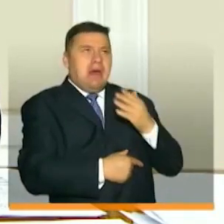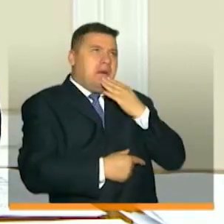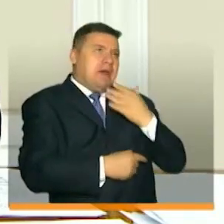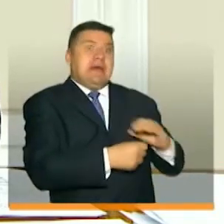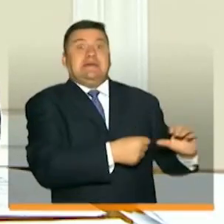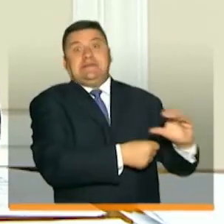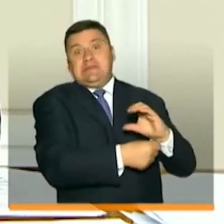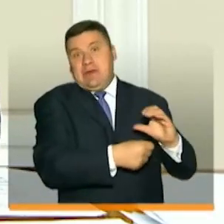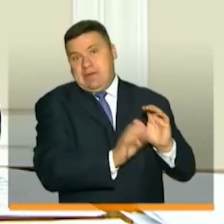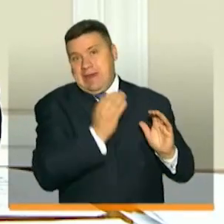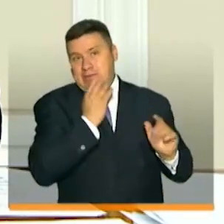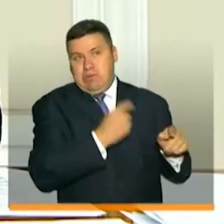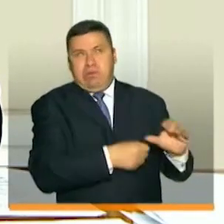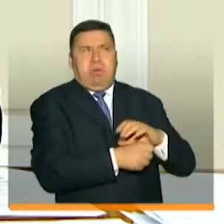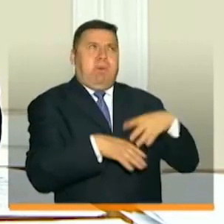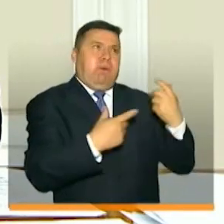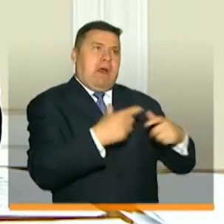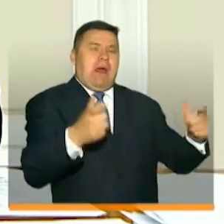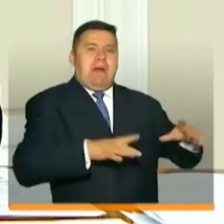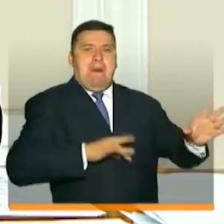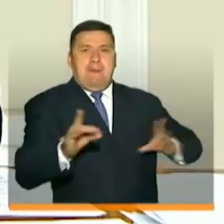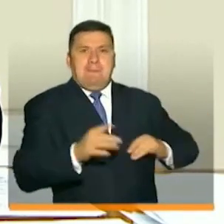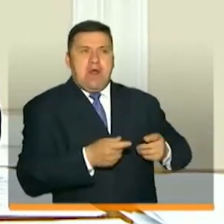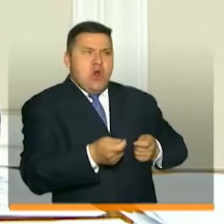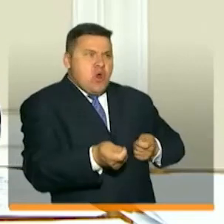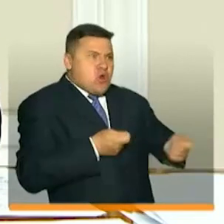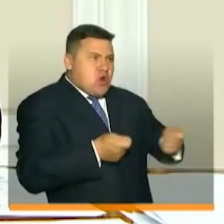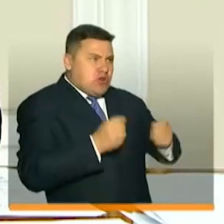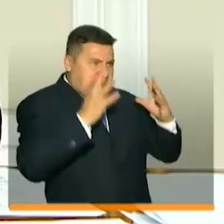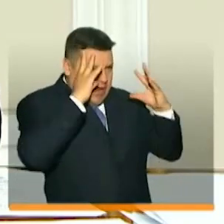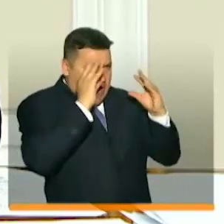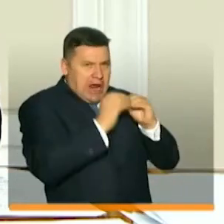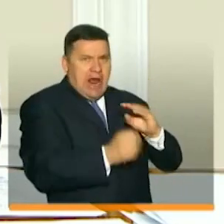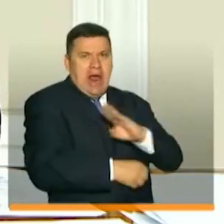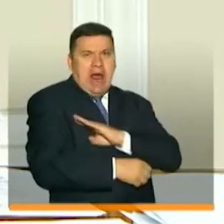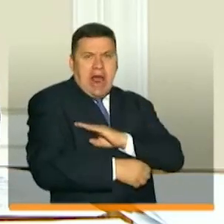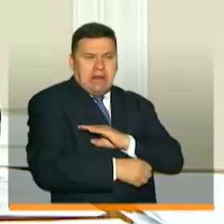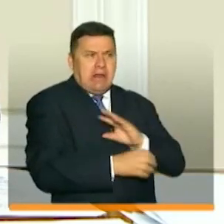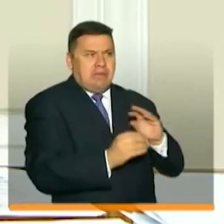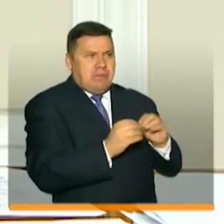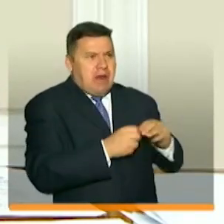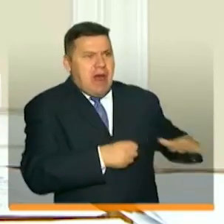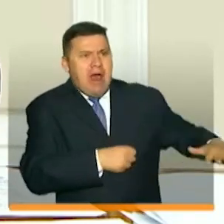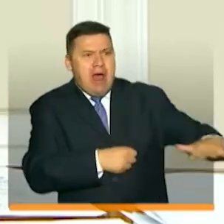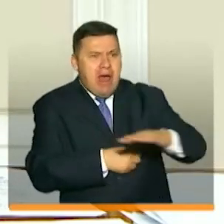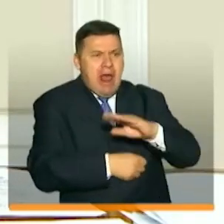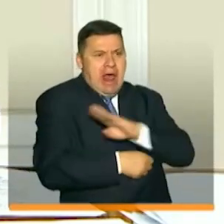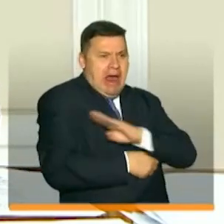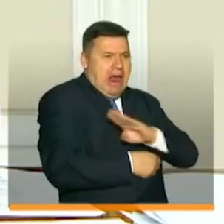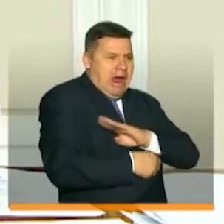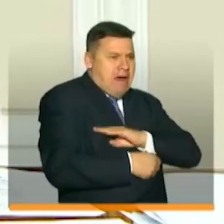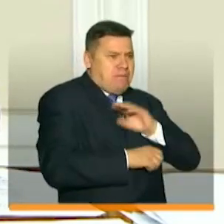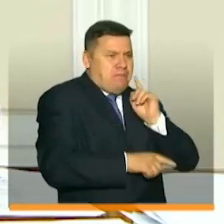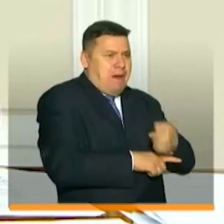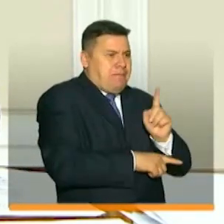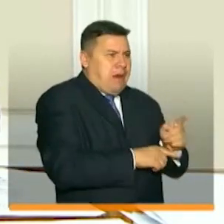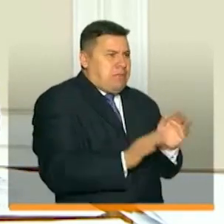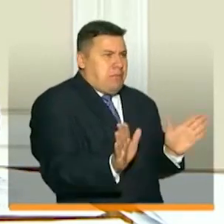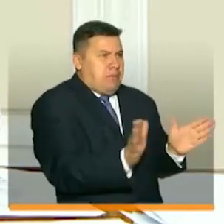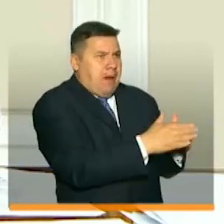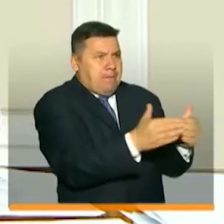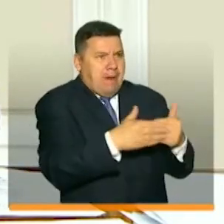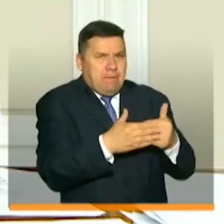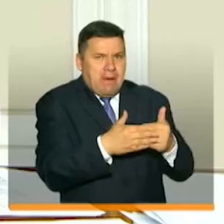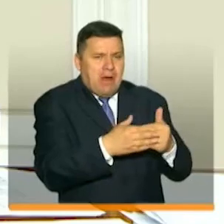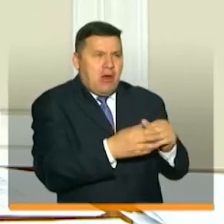ciudades en nuestro país que tienen un control acordado con las autoridades locales para hacer cercos epidemiológicos estrictos